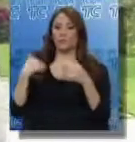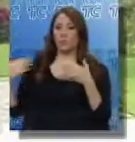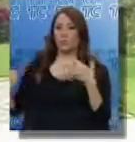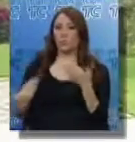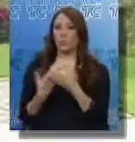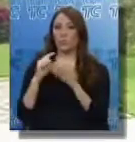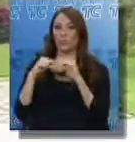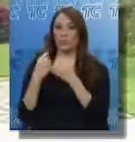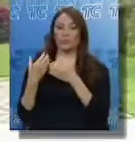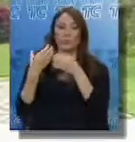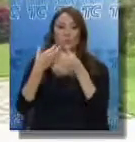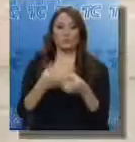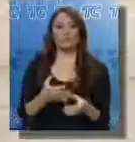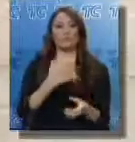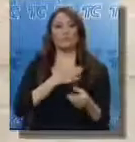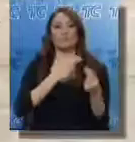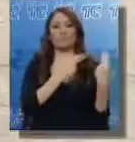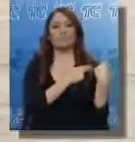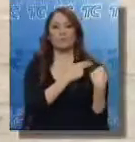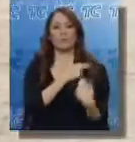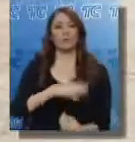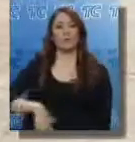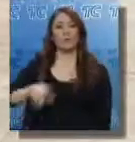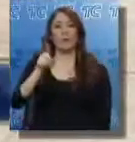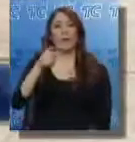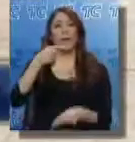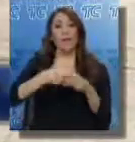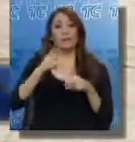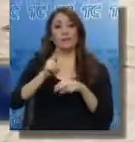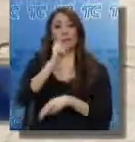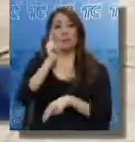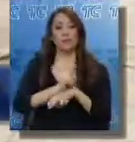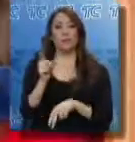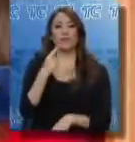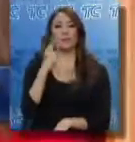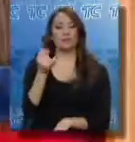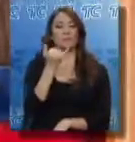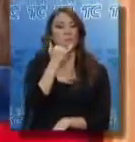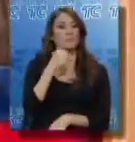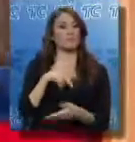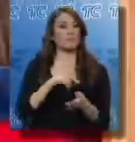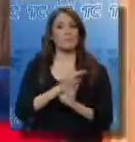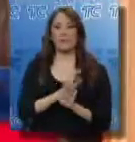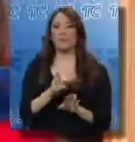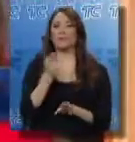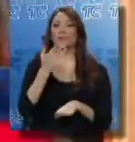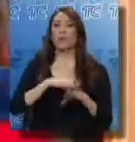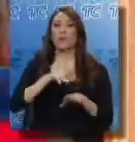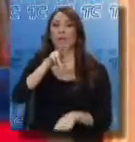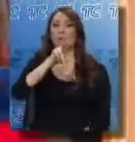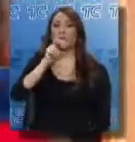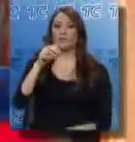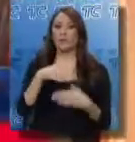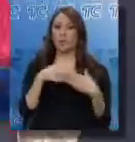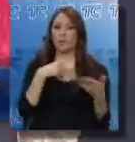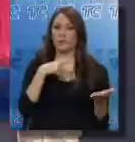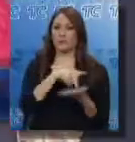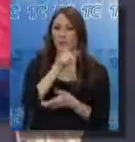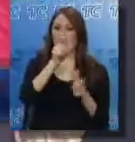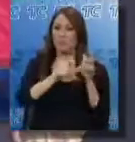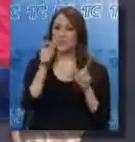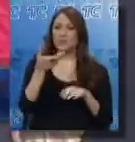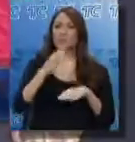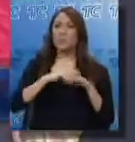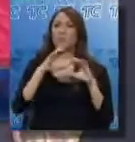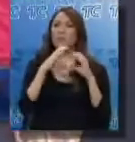una responsabilidad con el país. El exrector denunció supuestas irregularidades, como el pago de $300 diarios para viáticos a los integrantes de